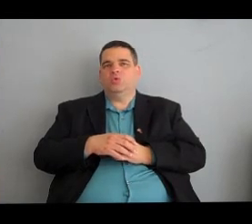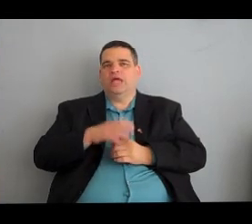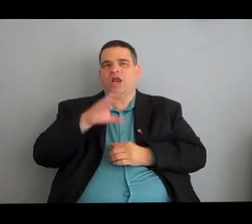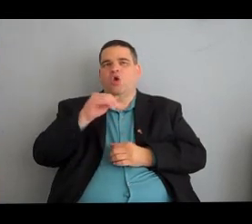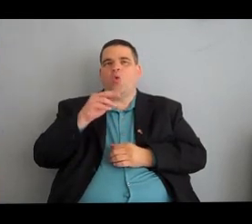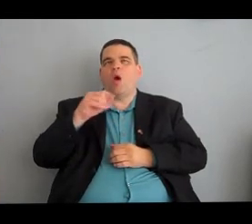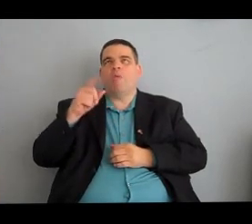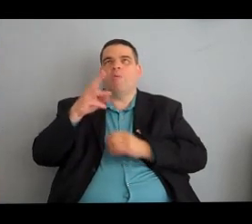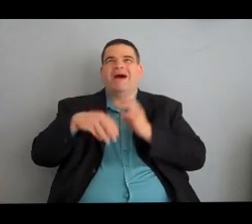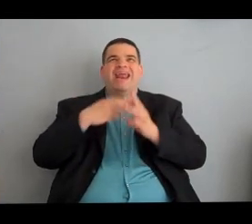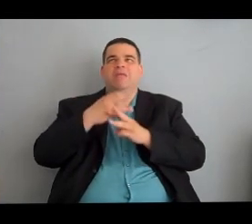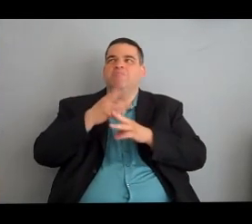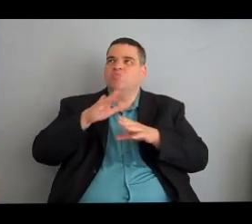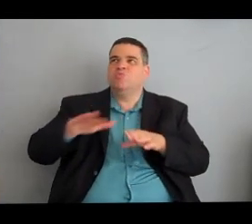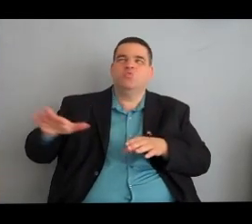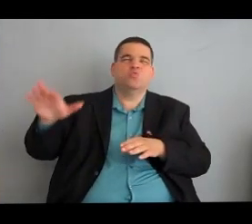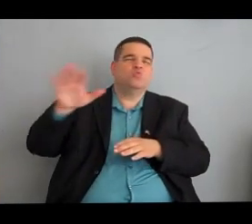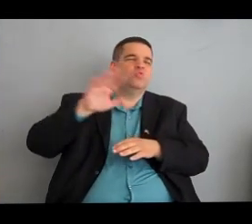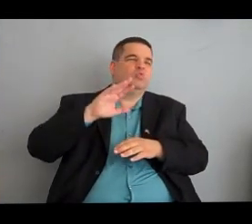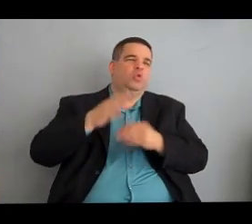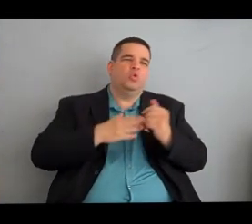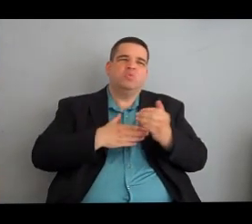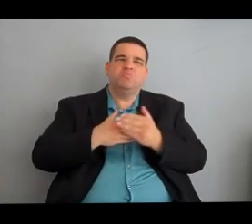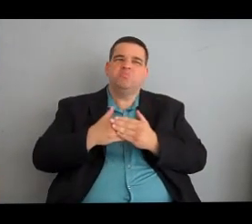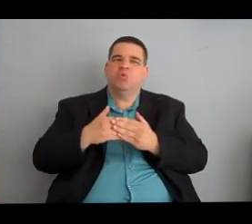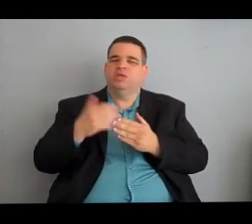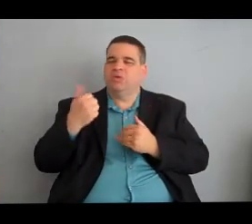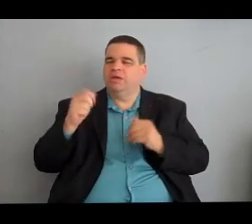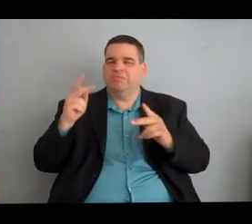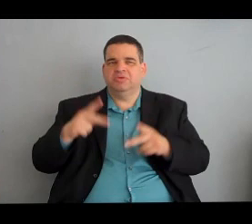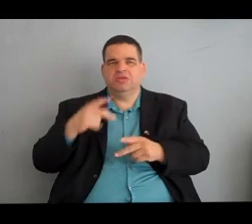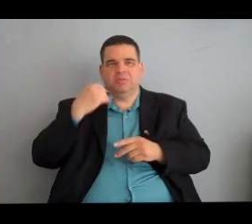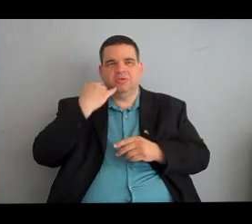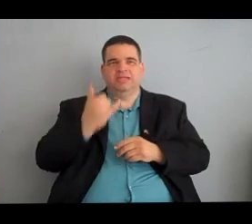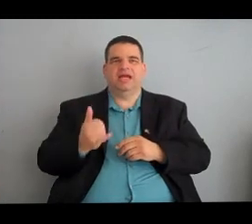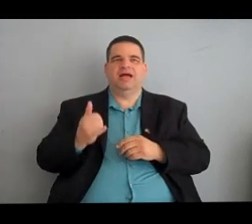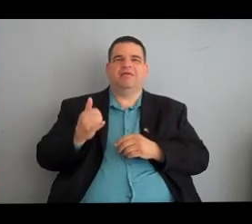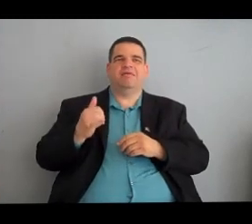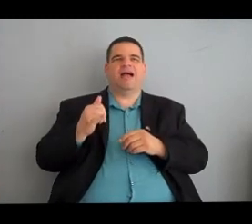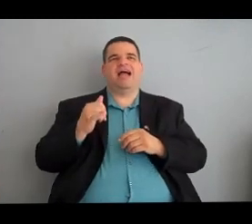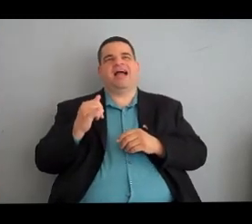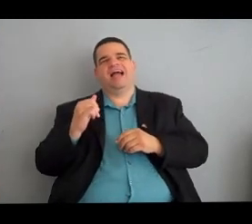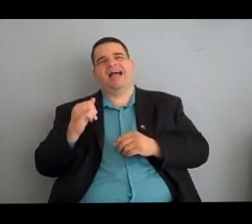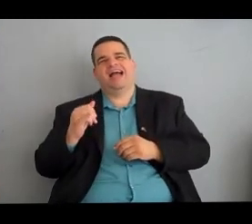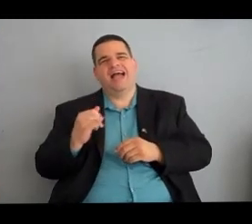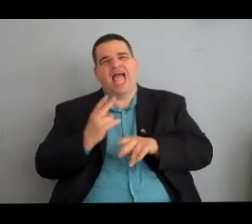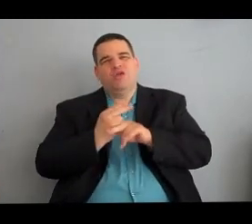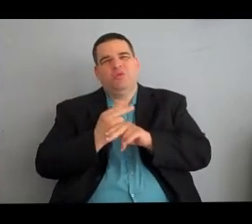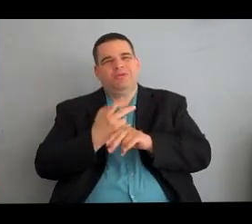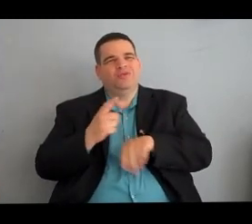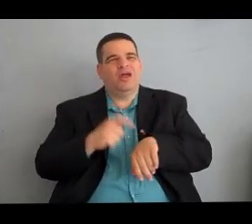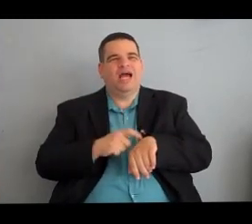importa, que cualquier persona te puede llamar. Hay expreso, a la hora que usted diga, estamos allí,